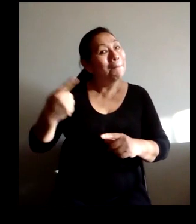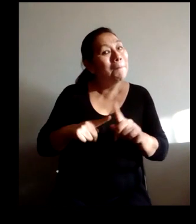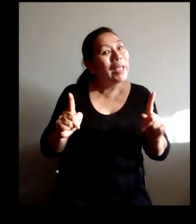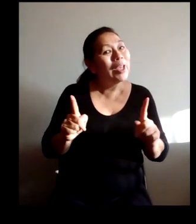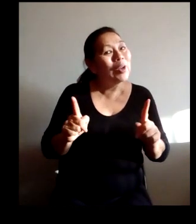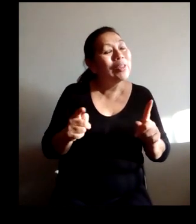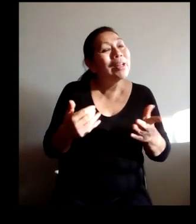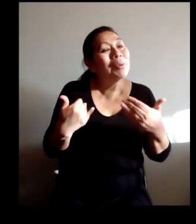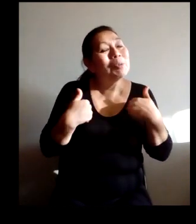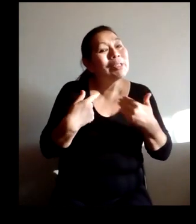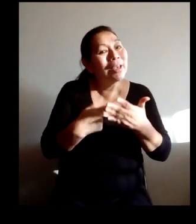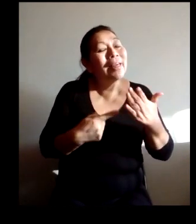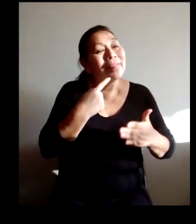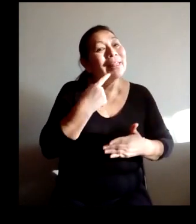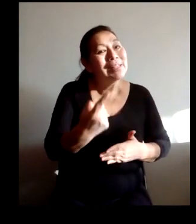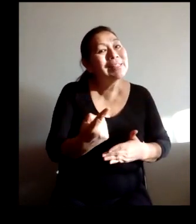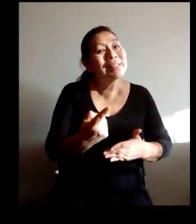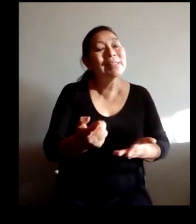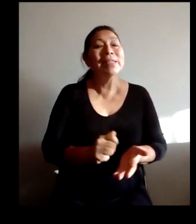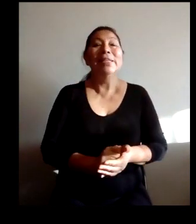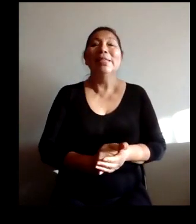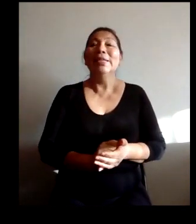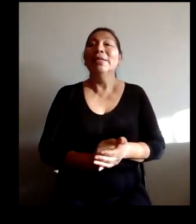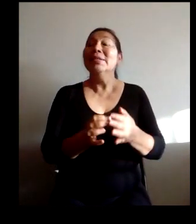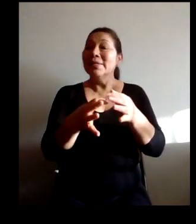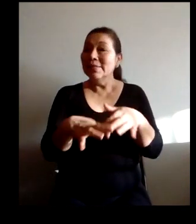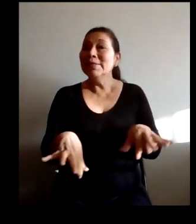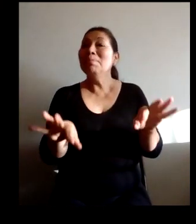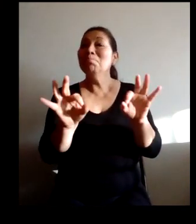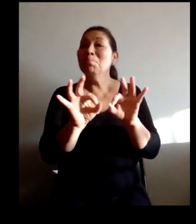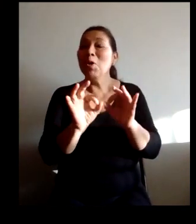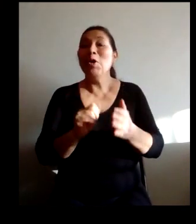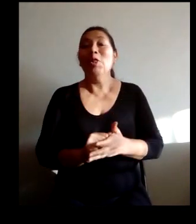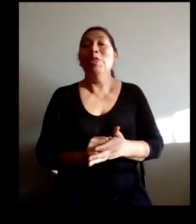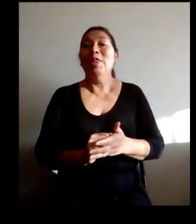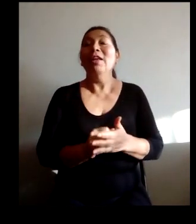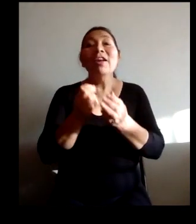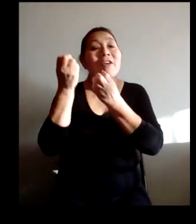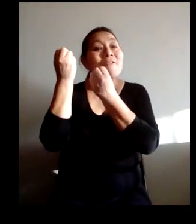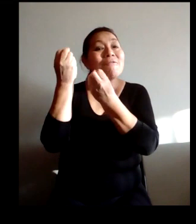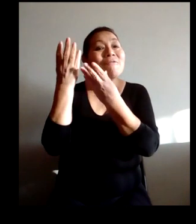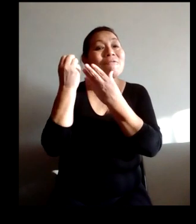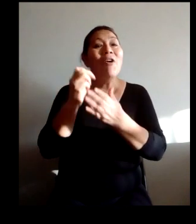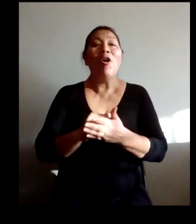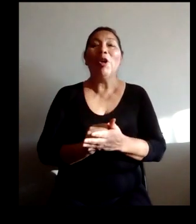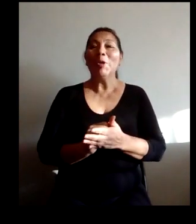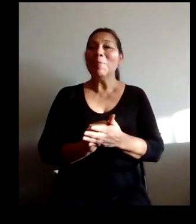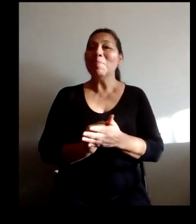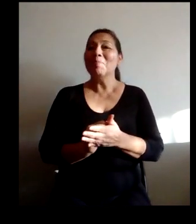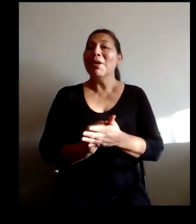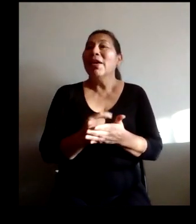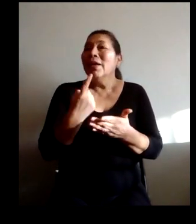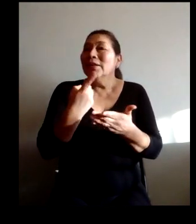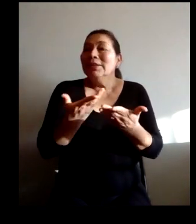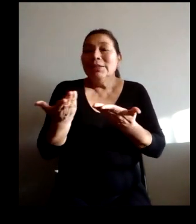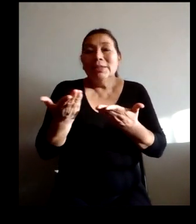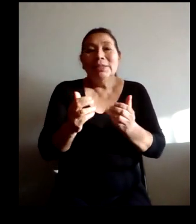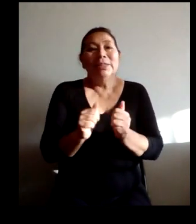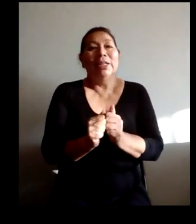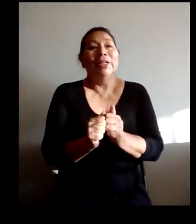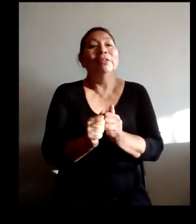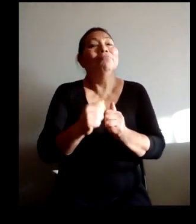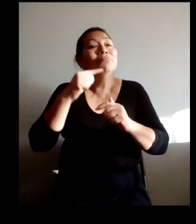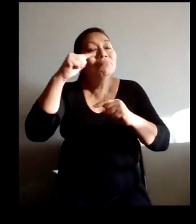Asimismo, lo que debemos relevar, y esto es algo también importante, que el informe de evaluación respecto al